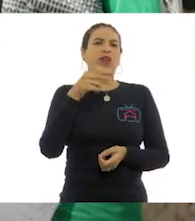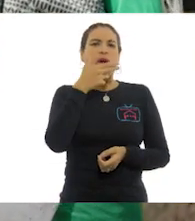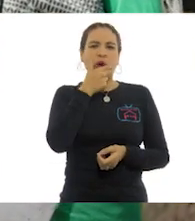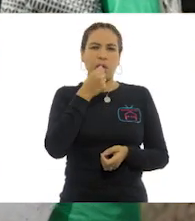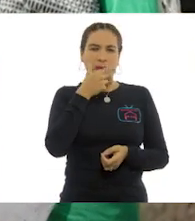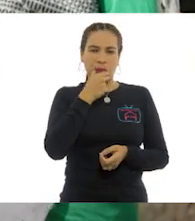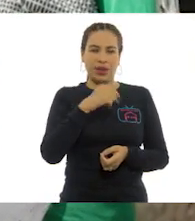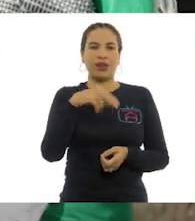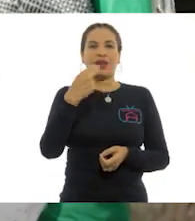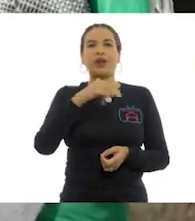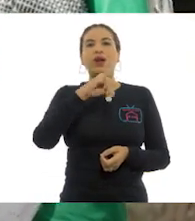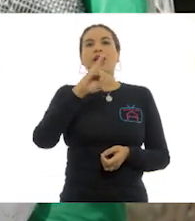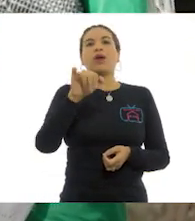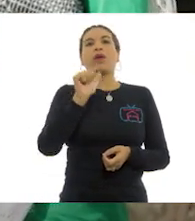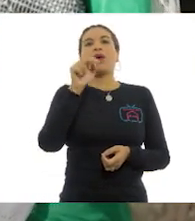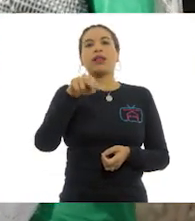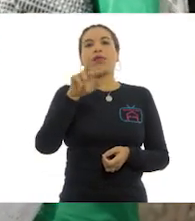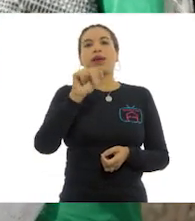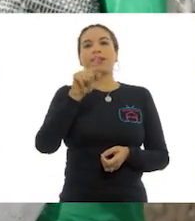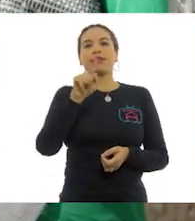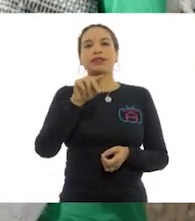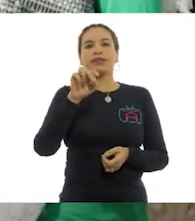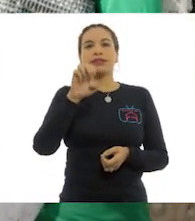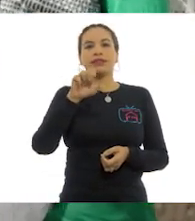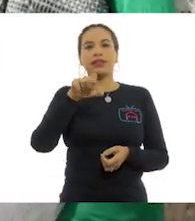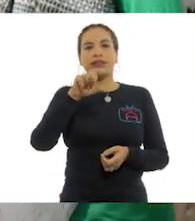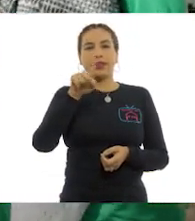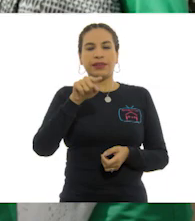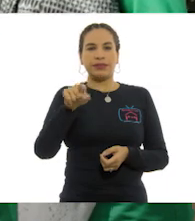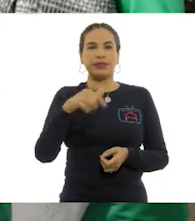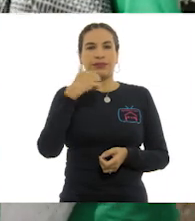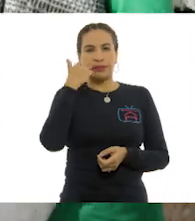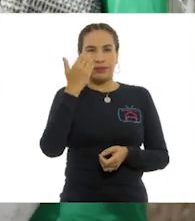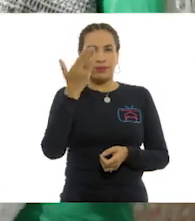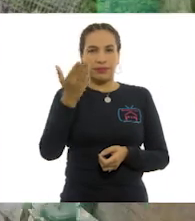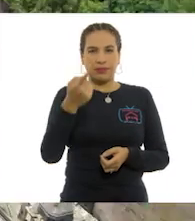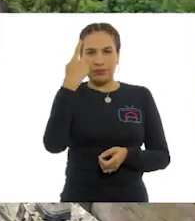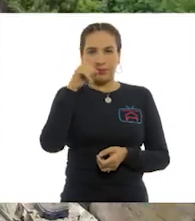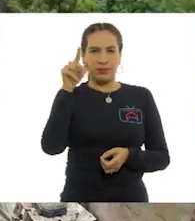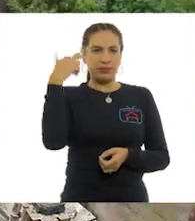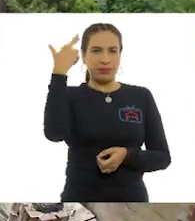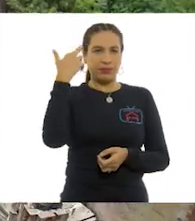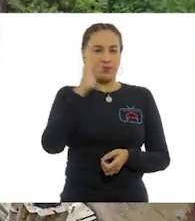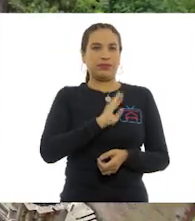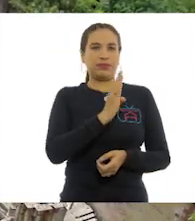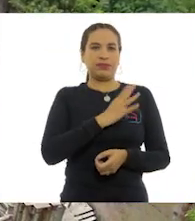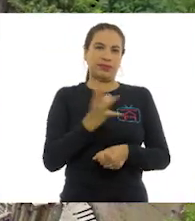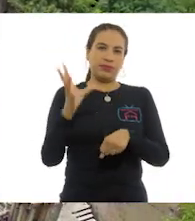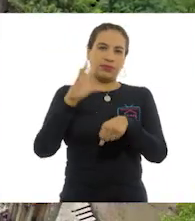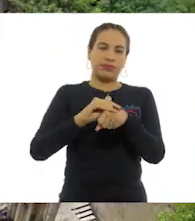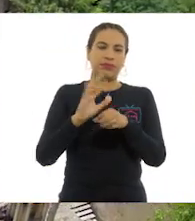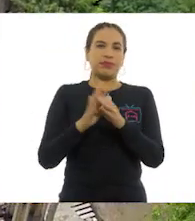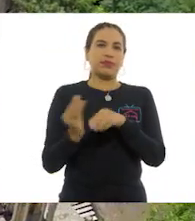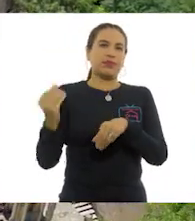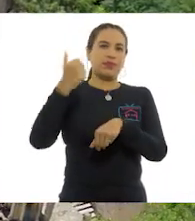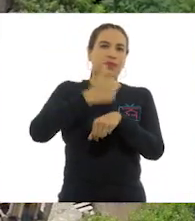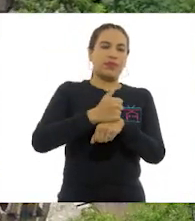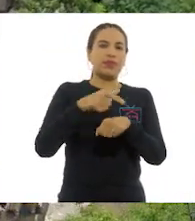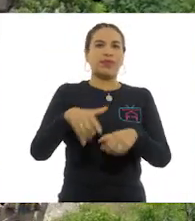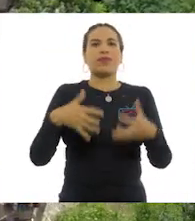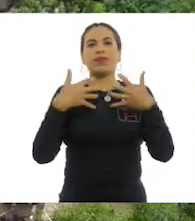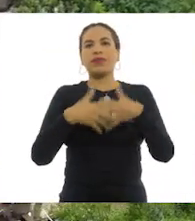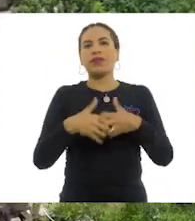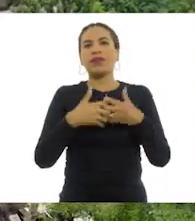Juan Vázquez pide merced real al rey de España para fundar aquí una fábrica